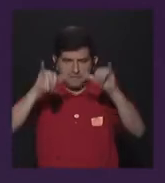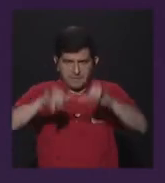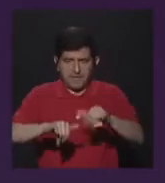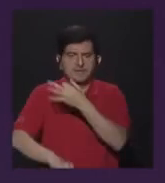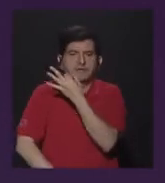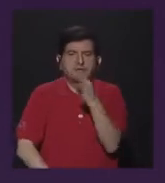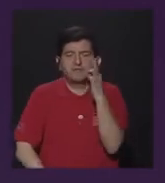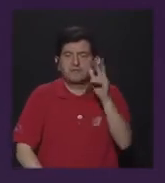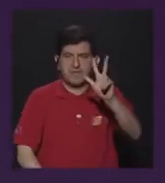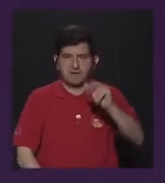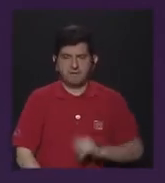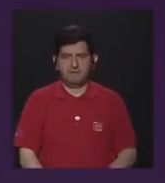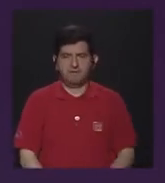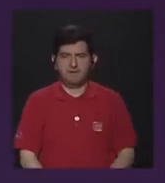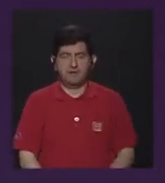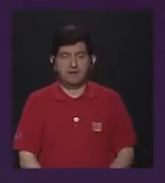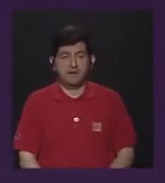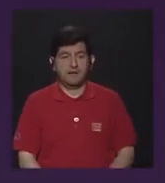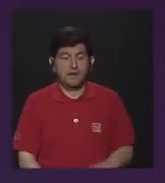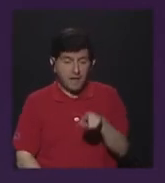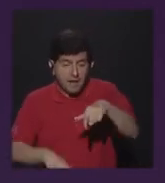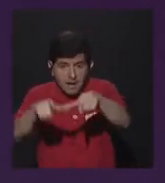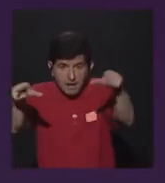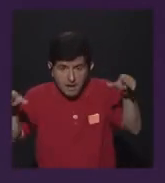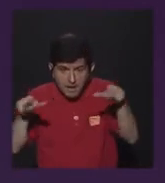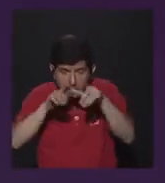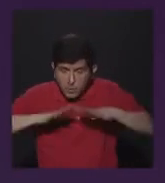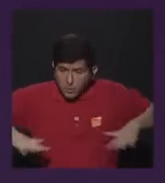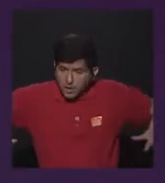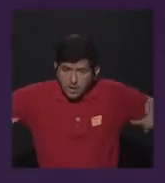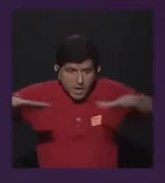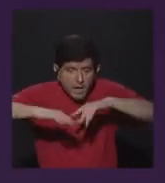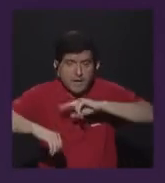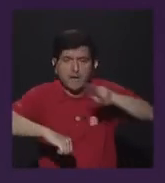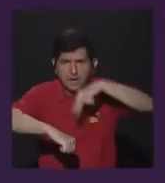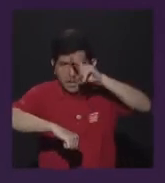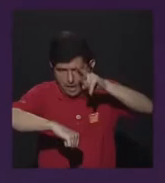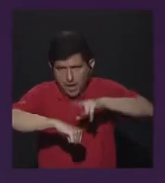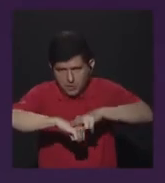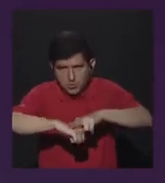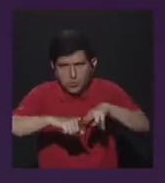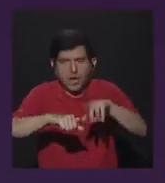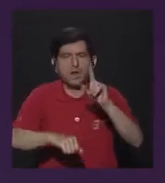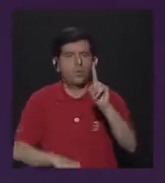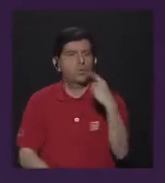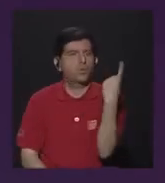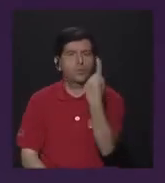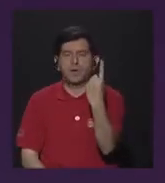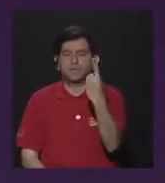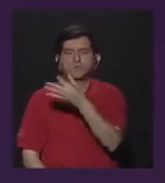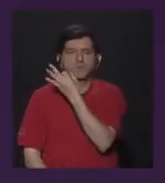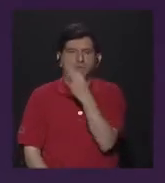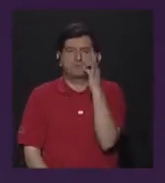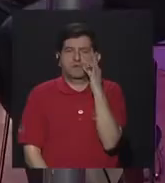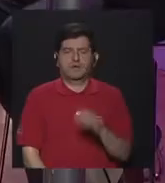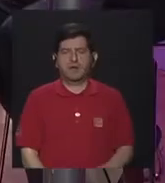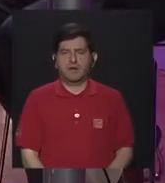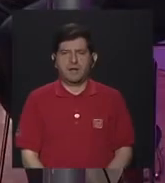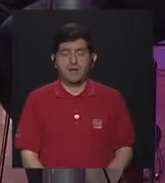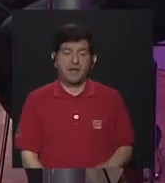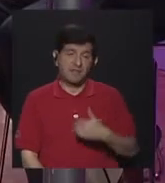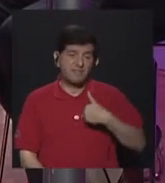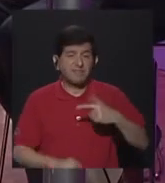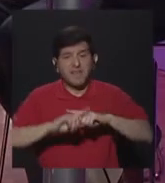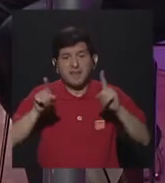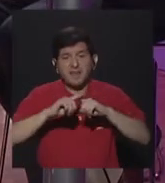finca 3 porque en realidad geográficamente y naturalmente son una sola verdad las fincas tienen